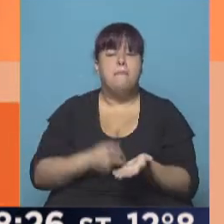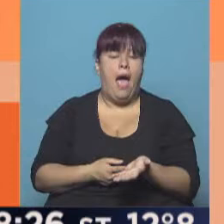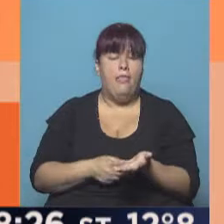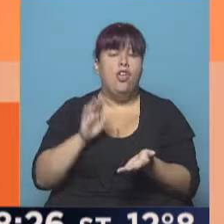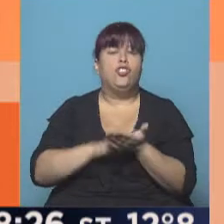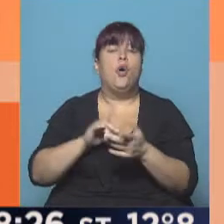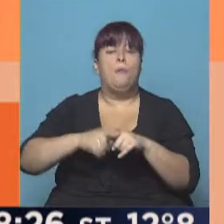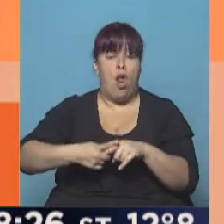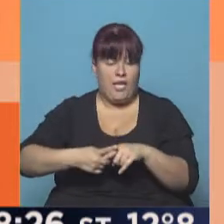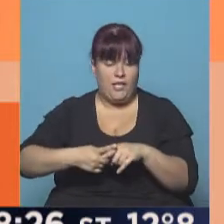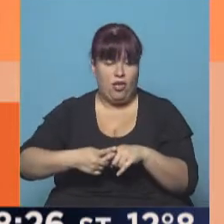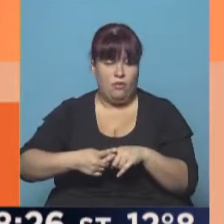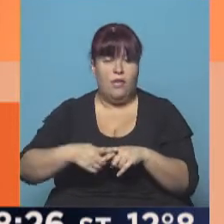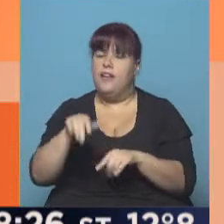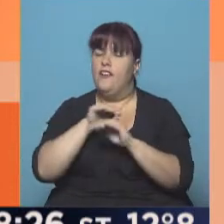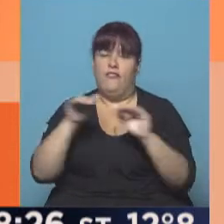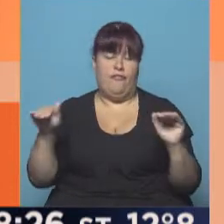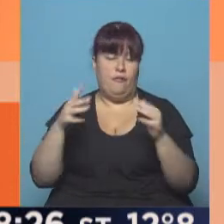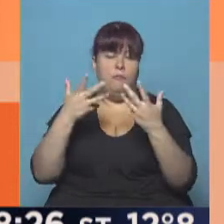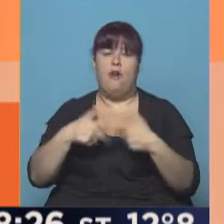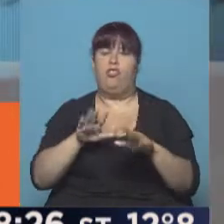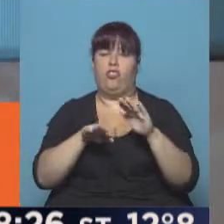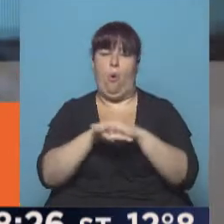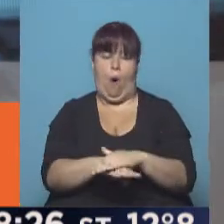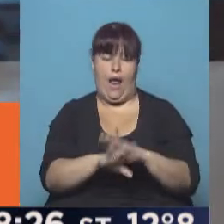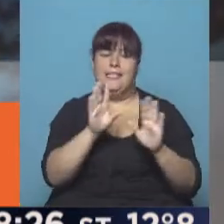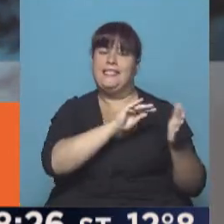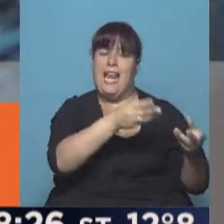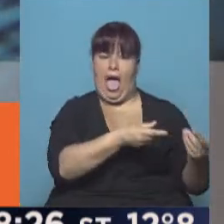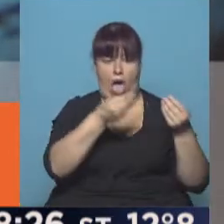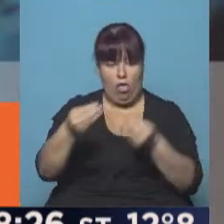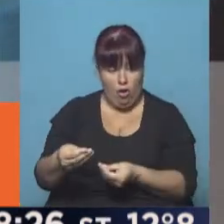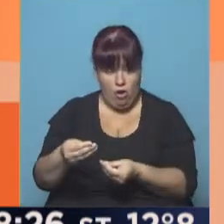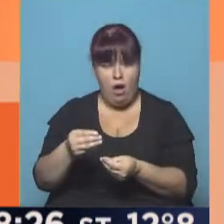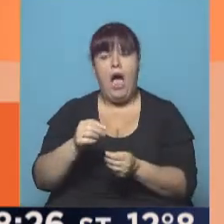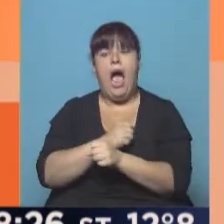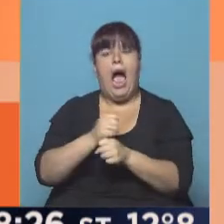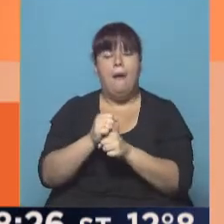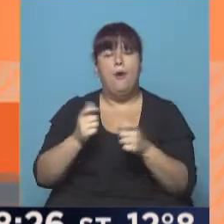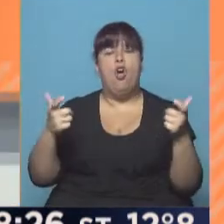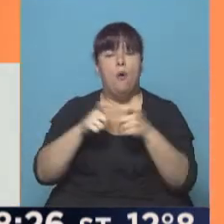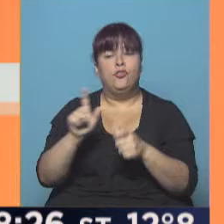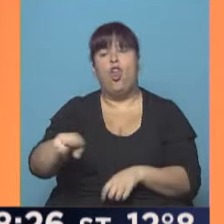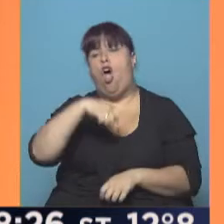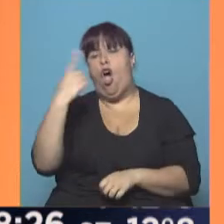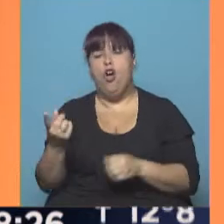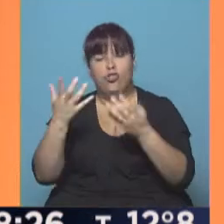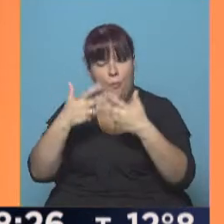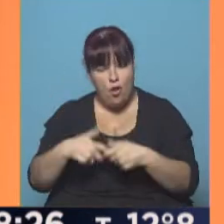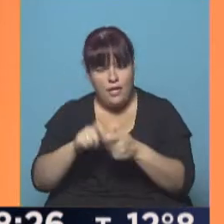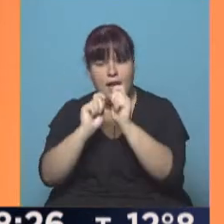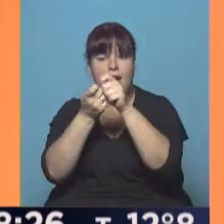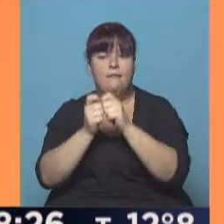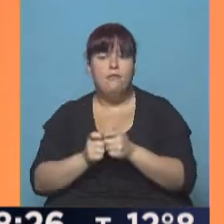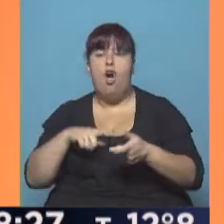punto de vista político? Congelar el proyecto que venía del Senado, aprobar en comisión otro proyecto donde se